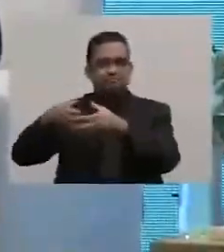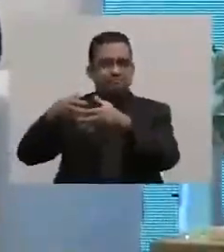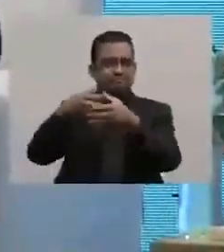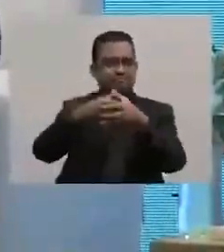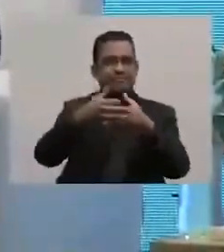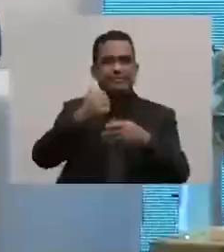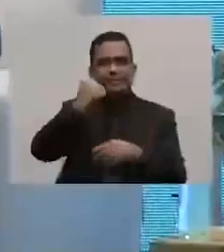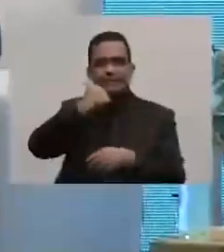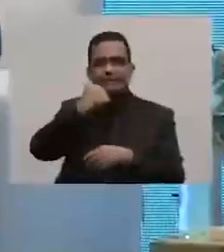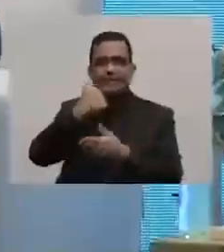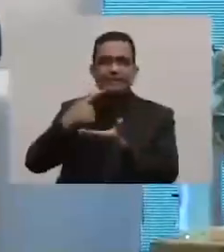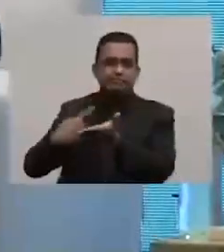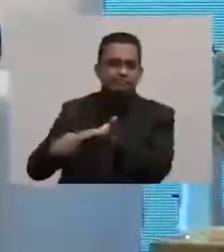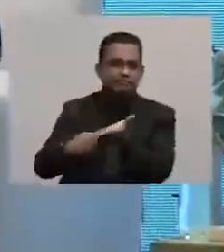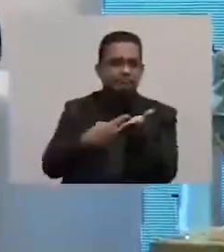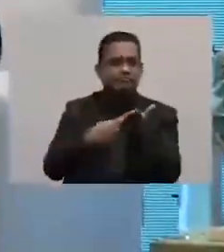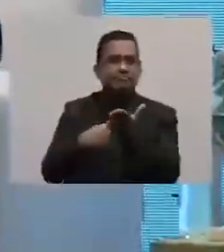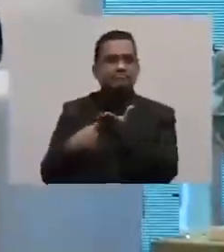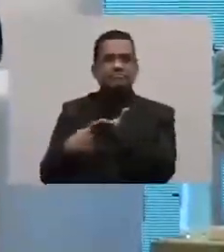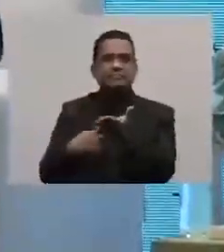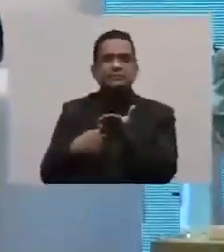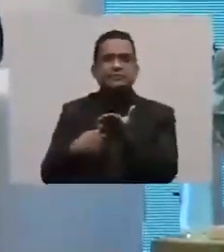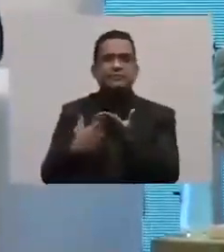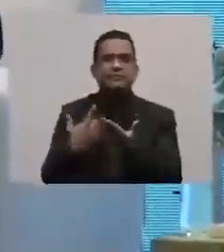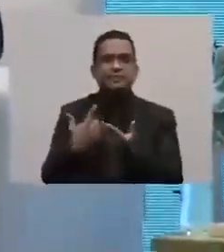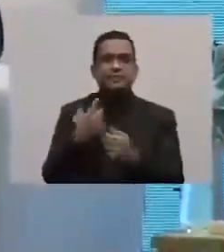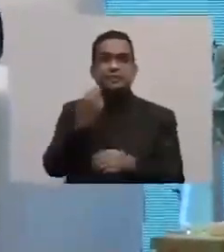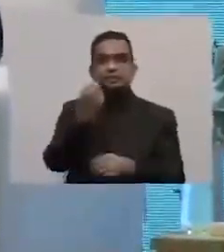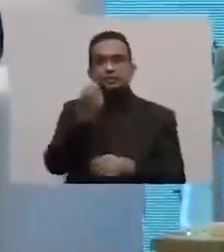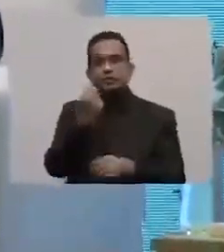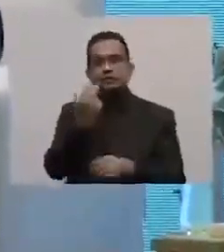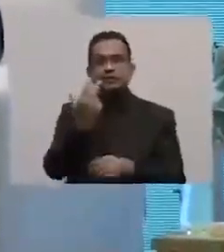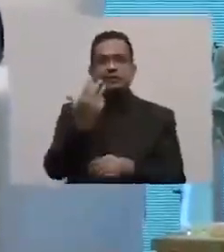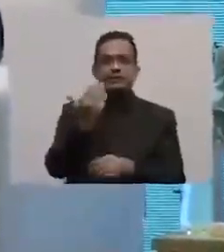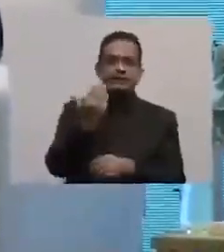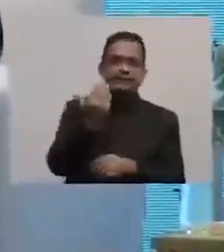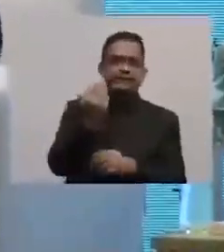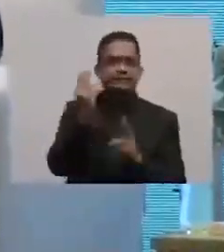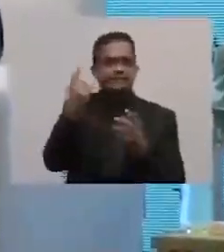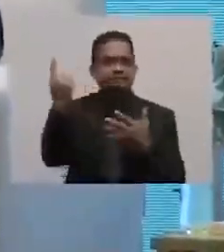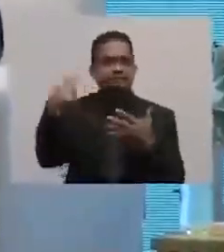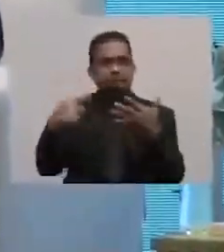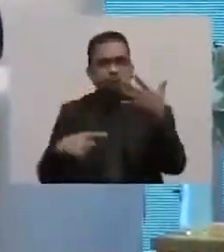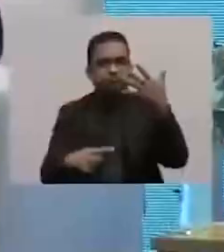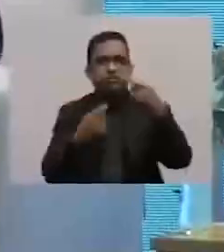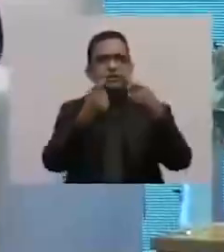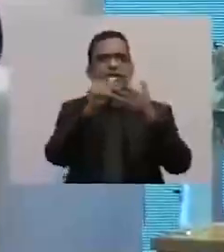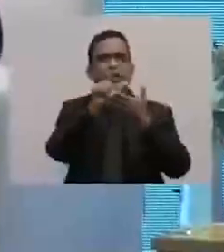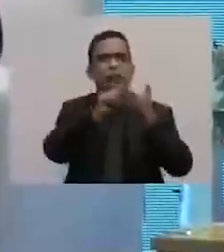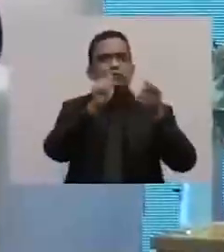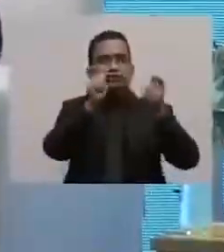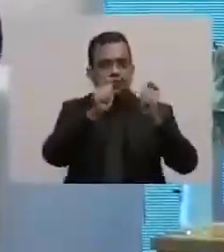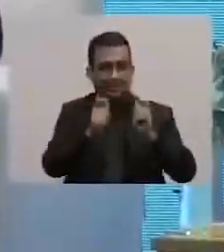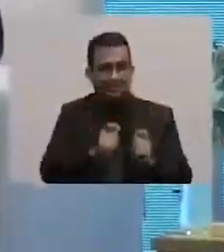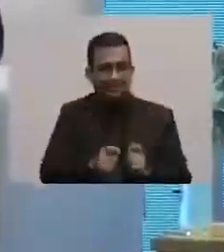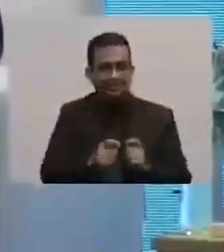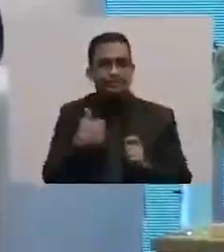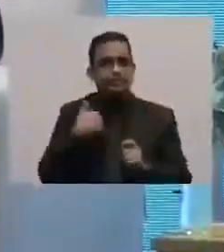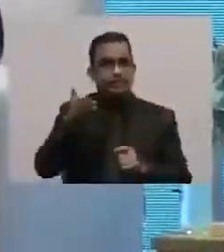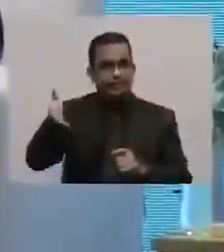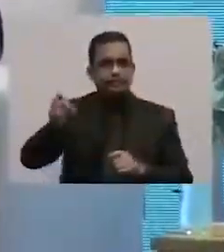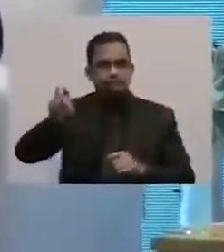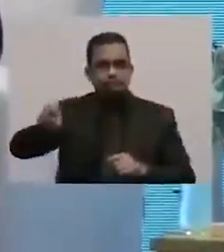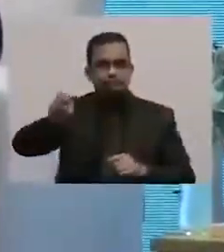Diario de los 12, 15 temas que hay planteado de reforma en el país, y debo